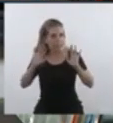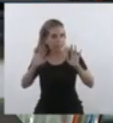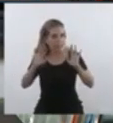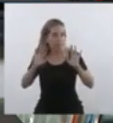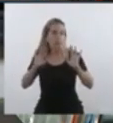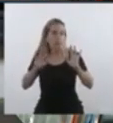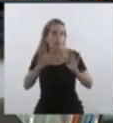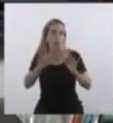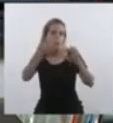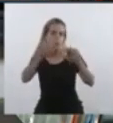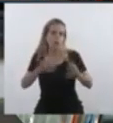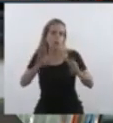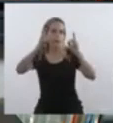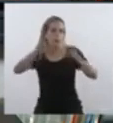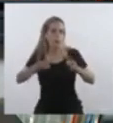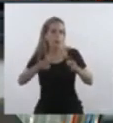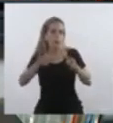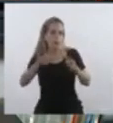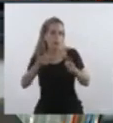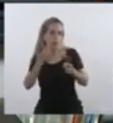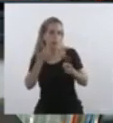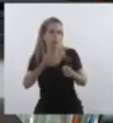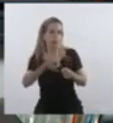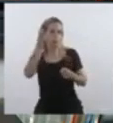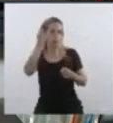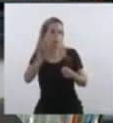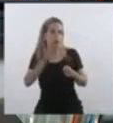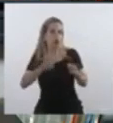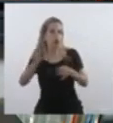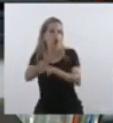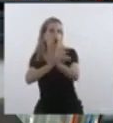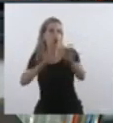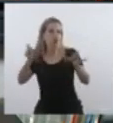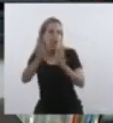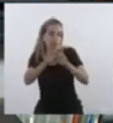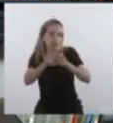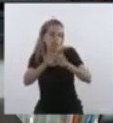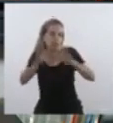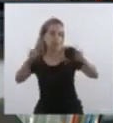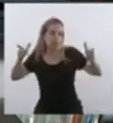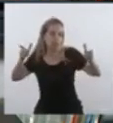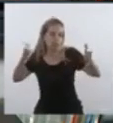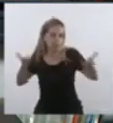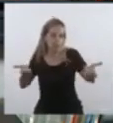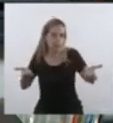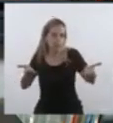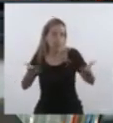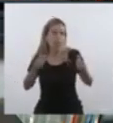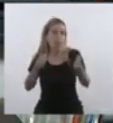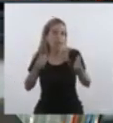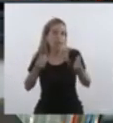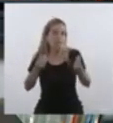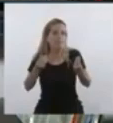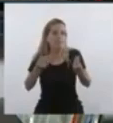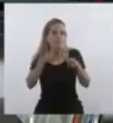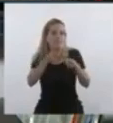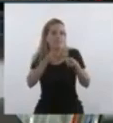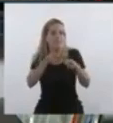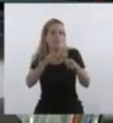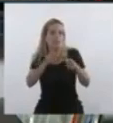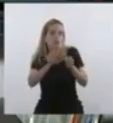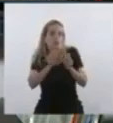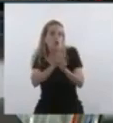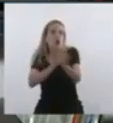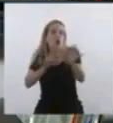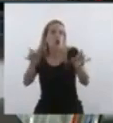también que hay un crecimiento de los contagios sostenidos, importante, y que en gran medida esos contagios, una